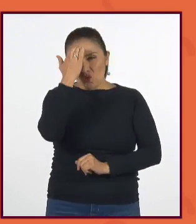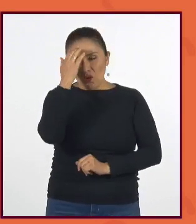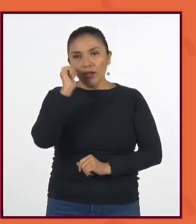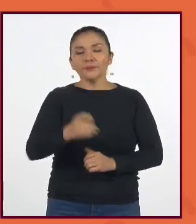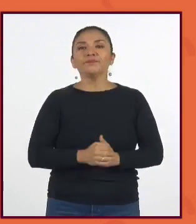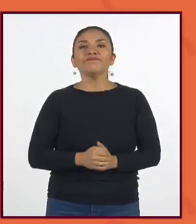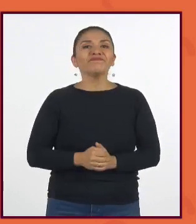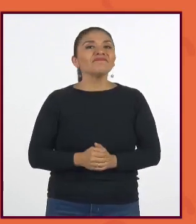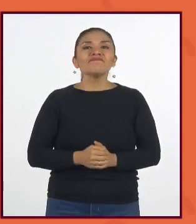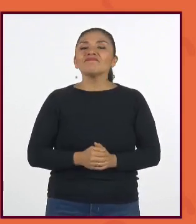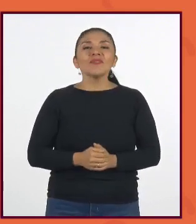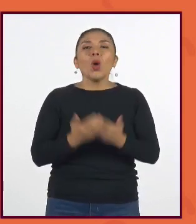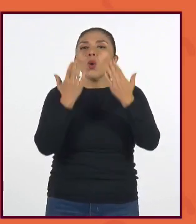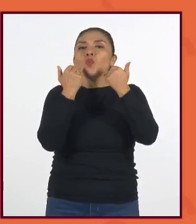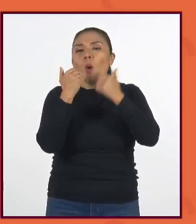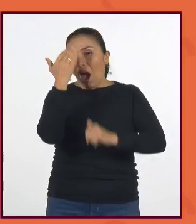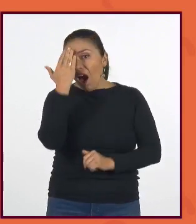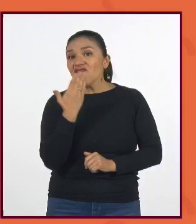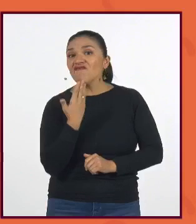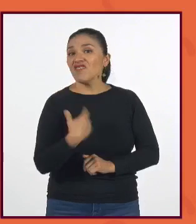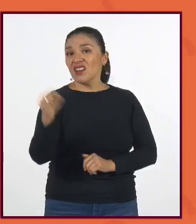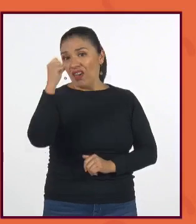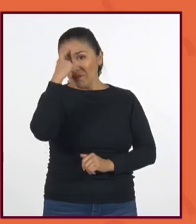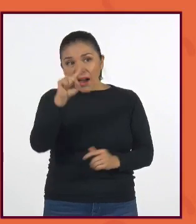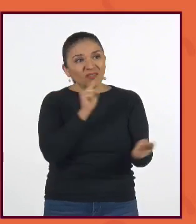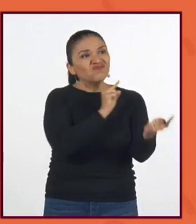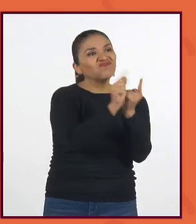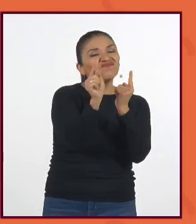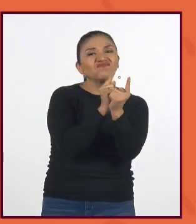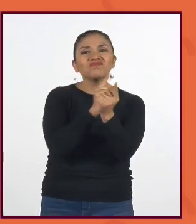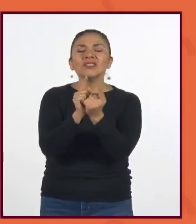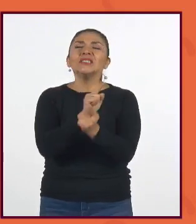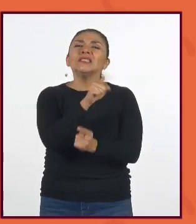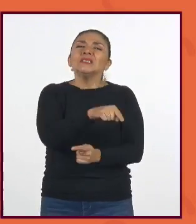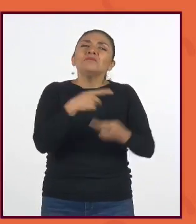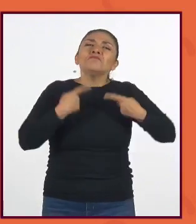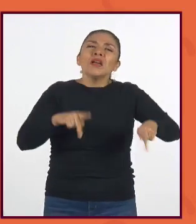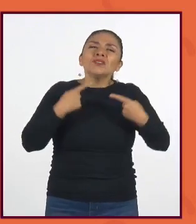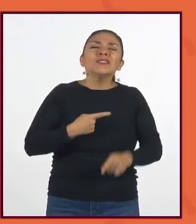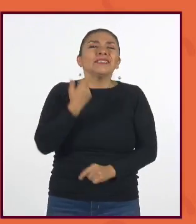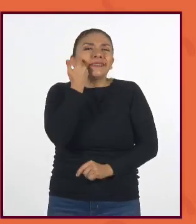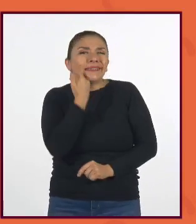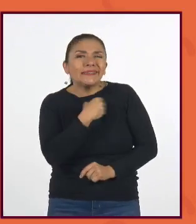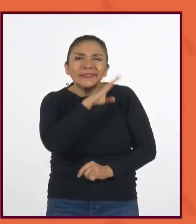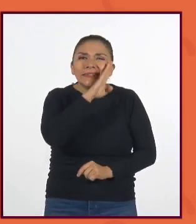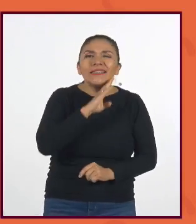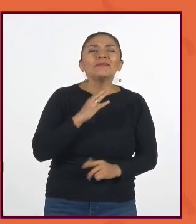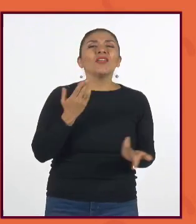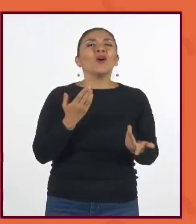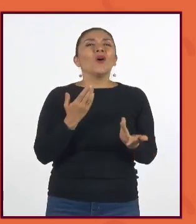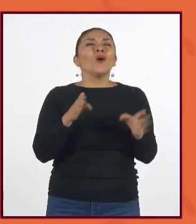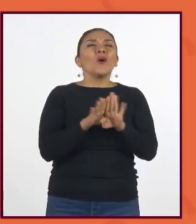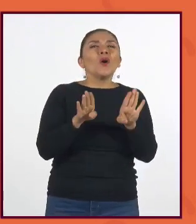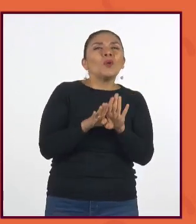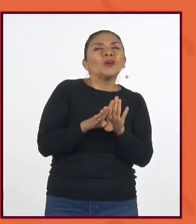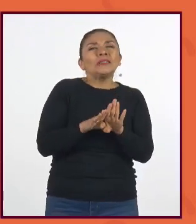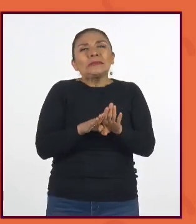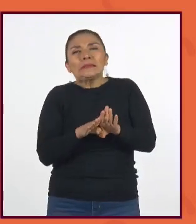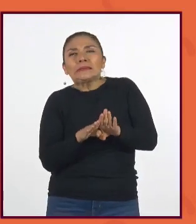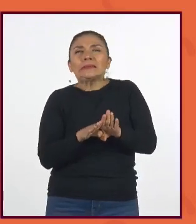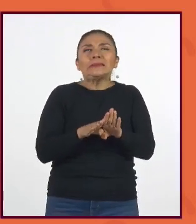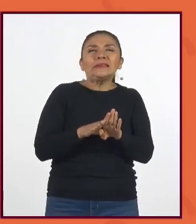escasas habilidades sociales. Los chicos retraídos, tímidos, generalmente comienzan a